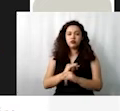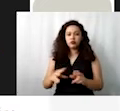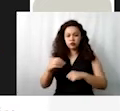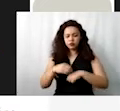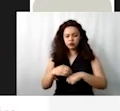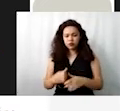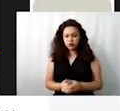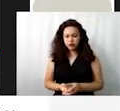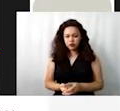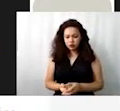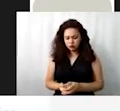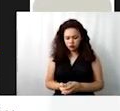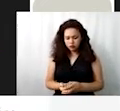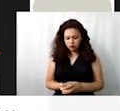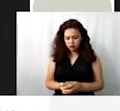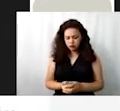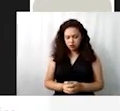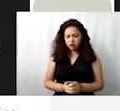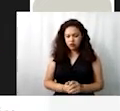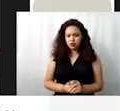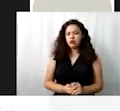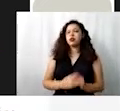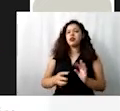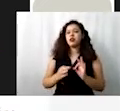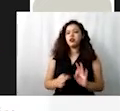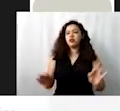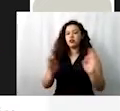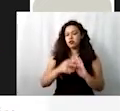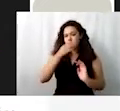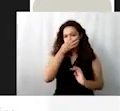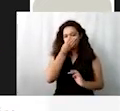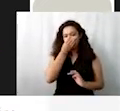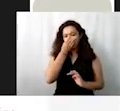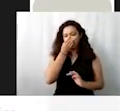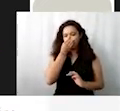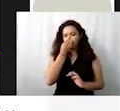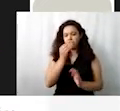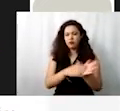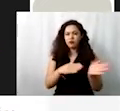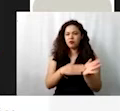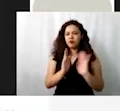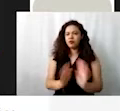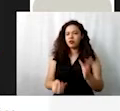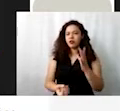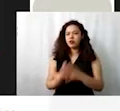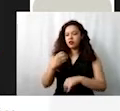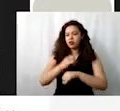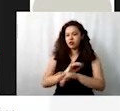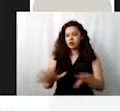y siempre es importante que nuestro documento ahí también esté actualizado. Entonces,